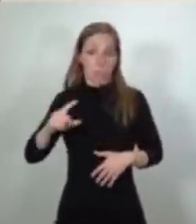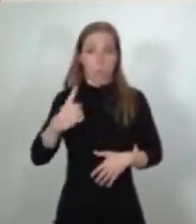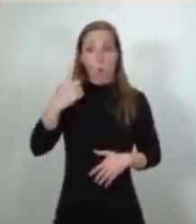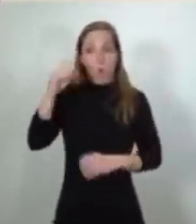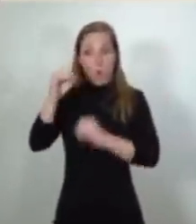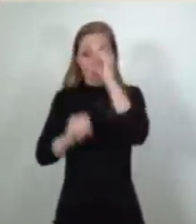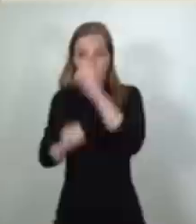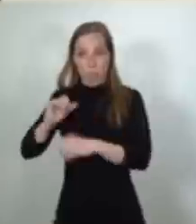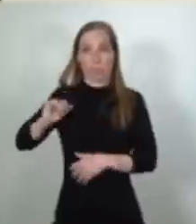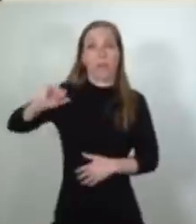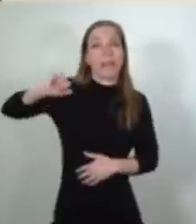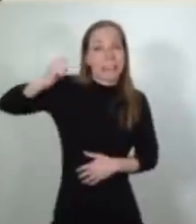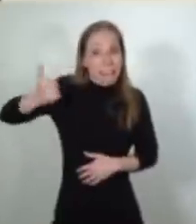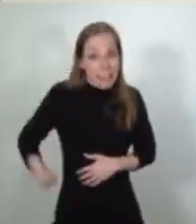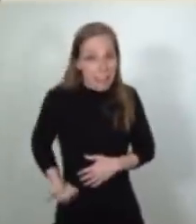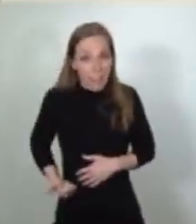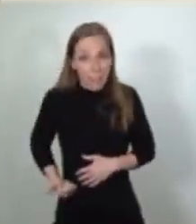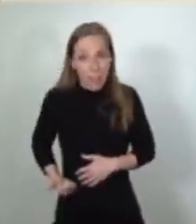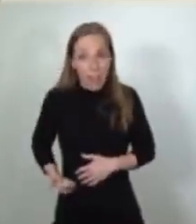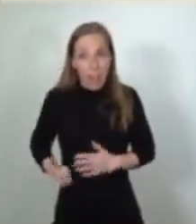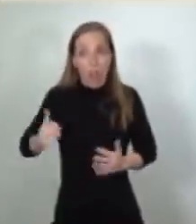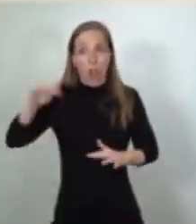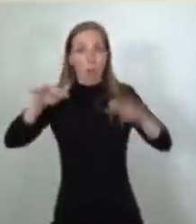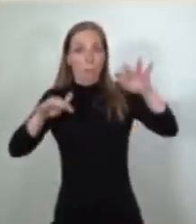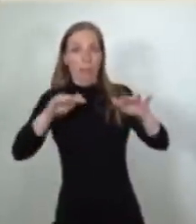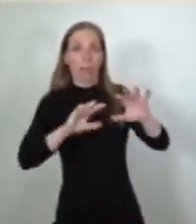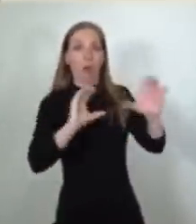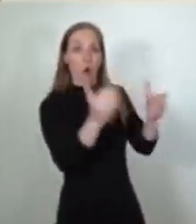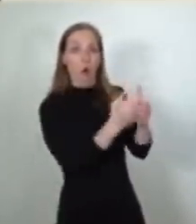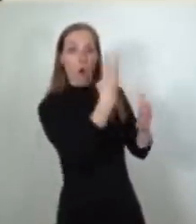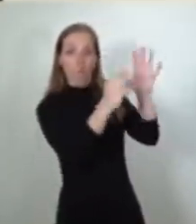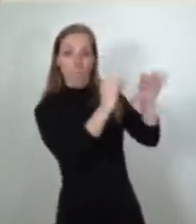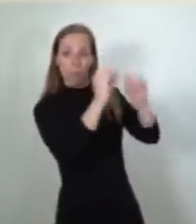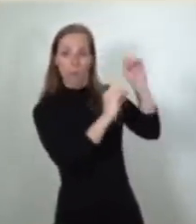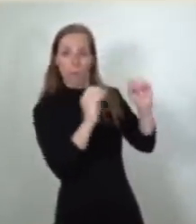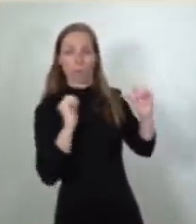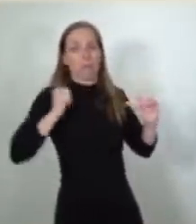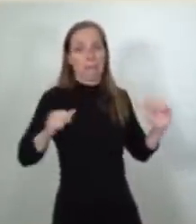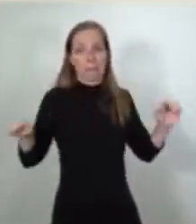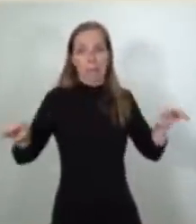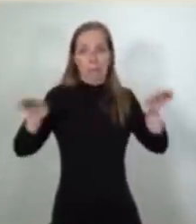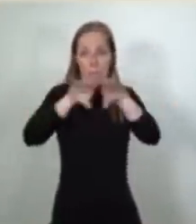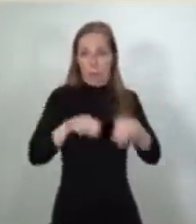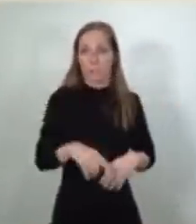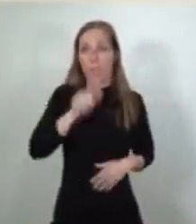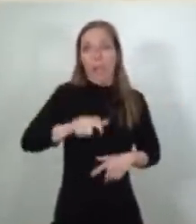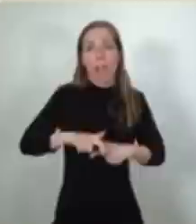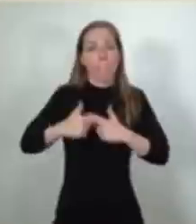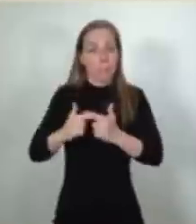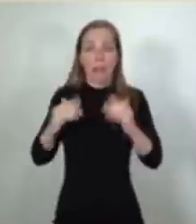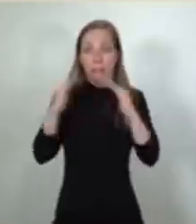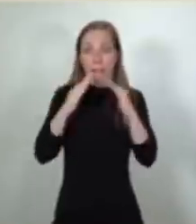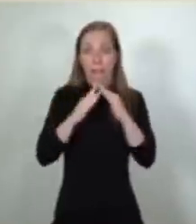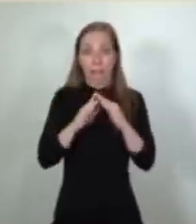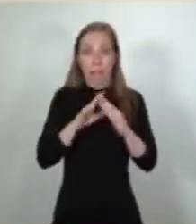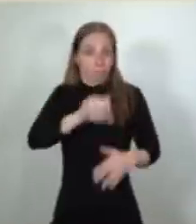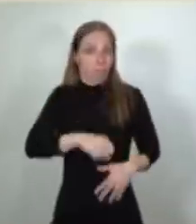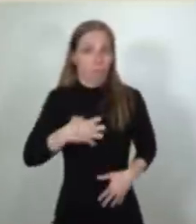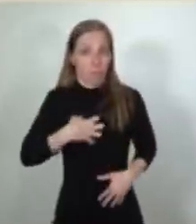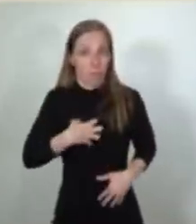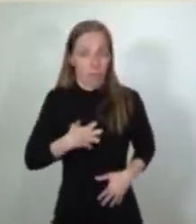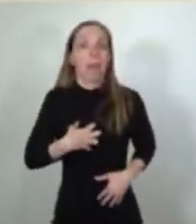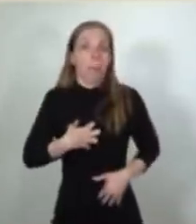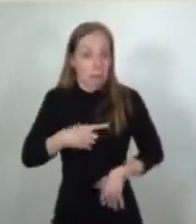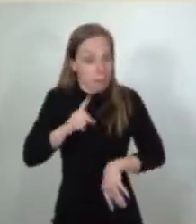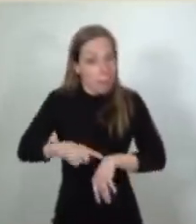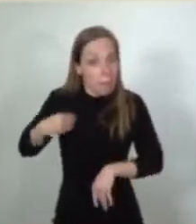el 80% restante. Polarización es que haya familias que no pueden acceder a una vivienda al tiempo que bancos y fondos